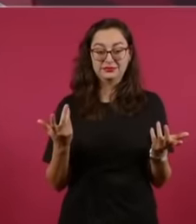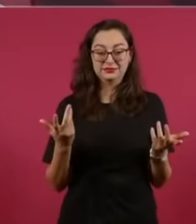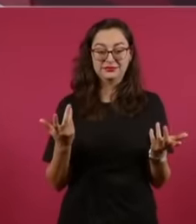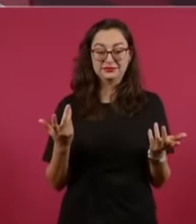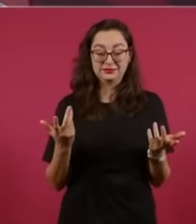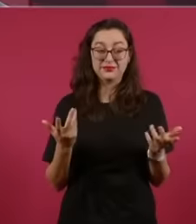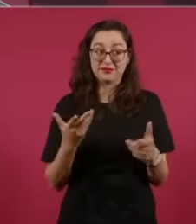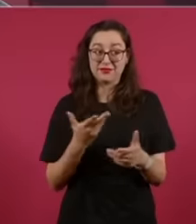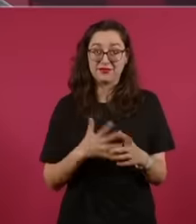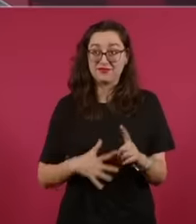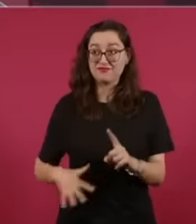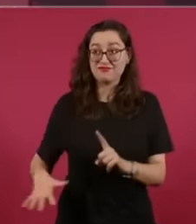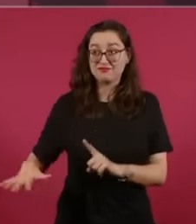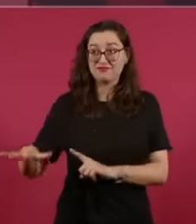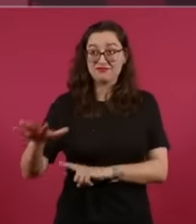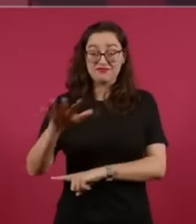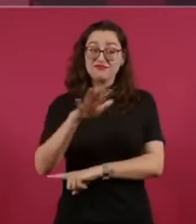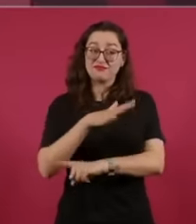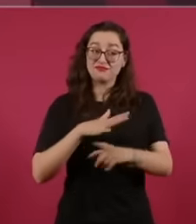están cambiando las cosas.